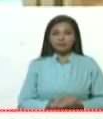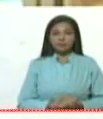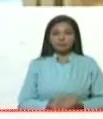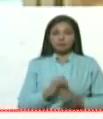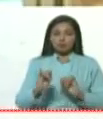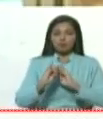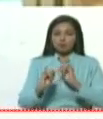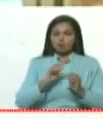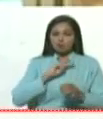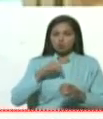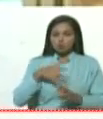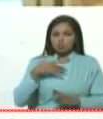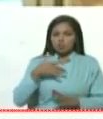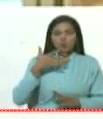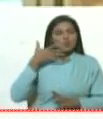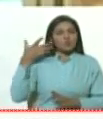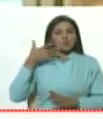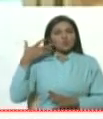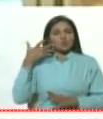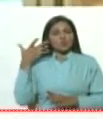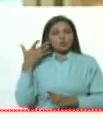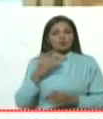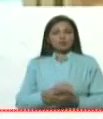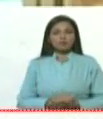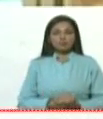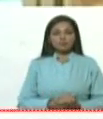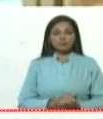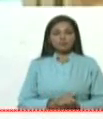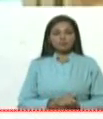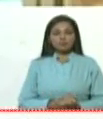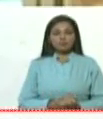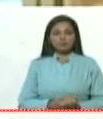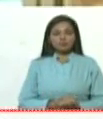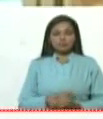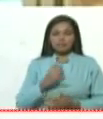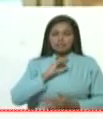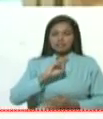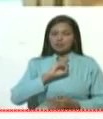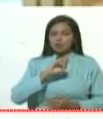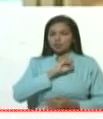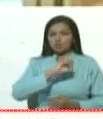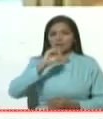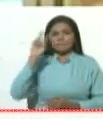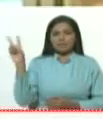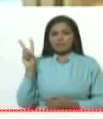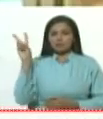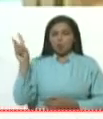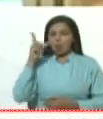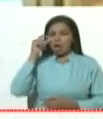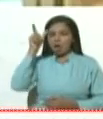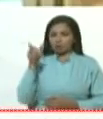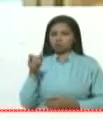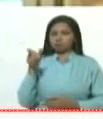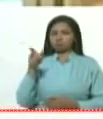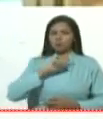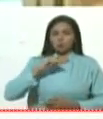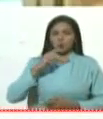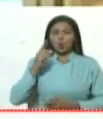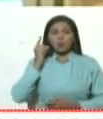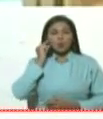Por eso debemos sentirnos orgullosos de ser venezolanos. Y las mujeres deben